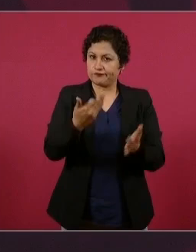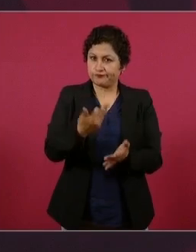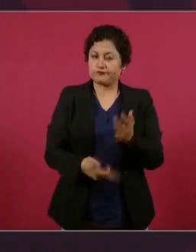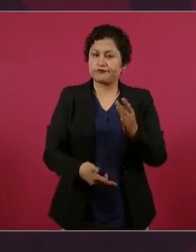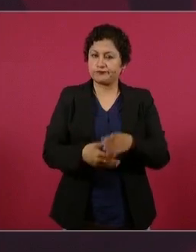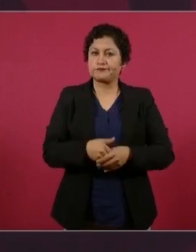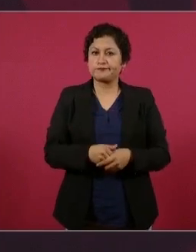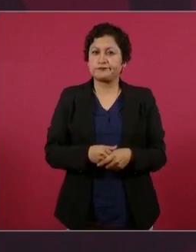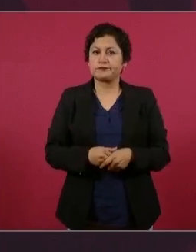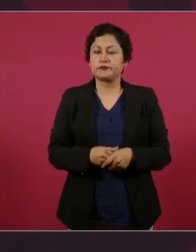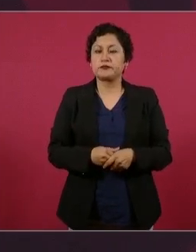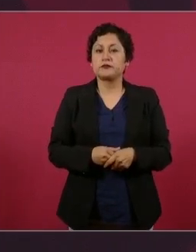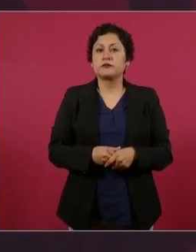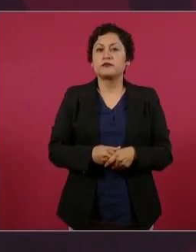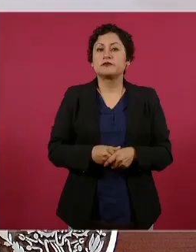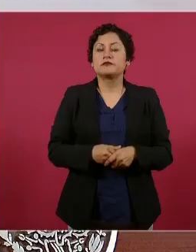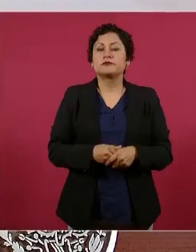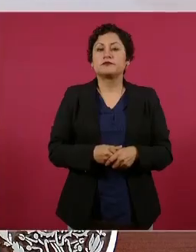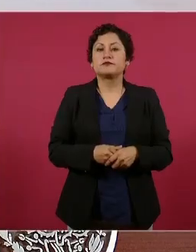fue